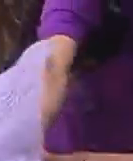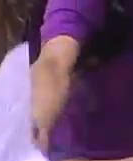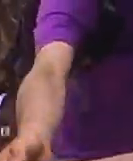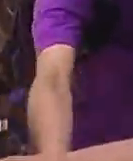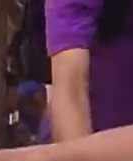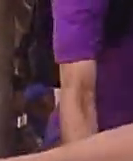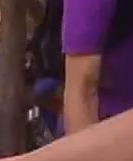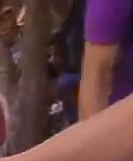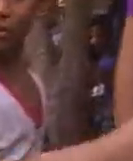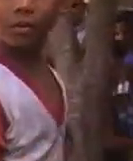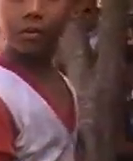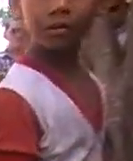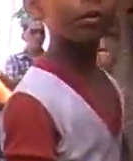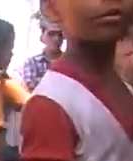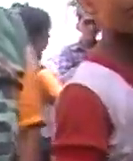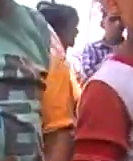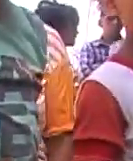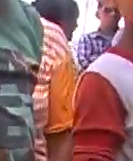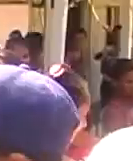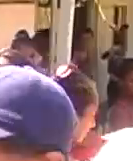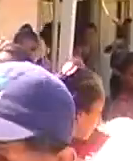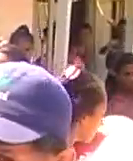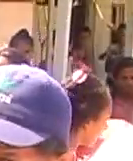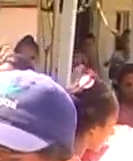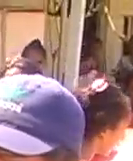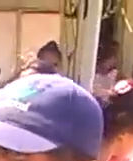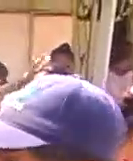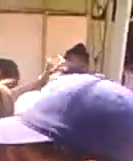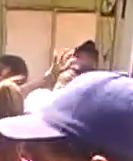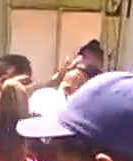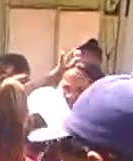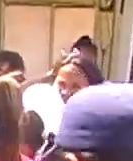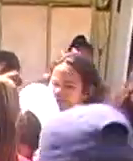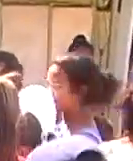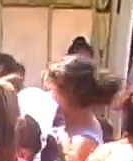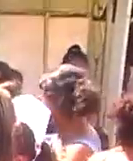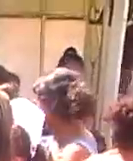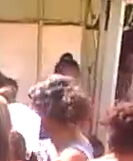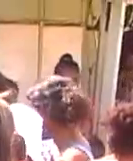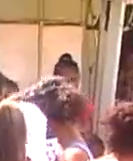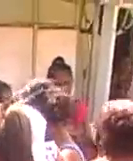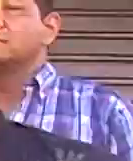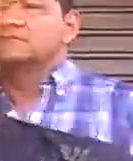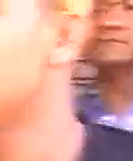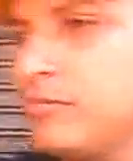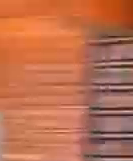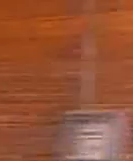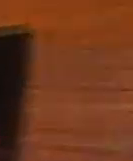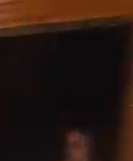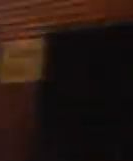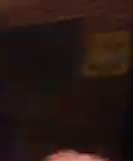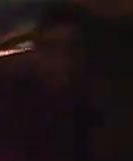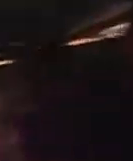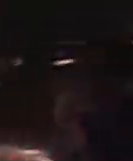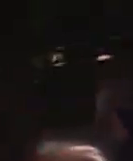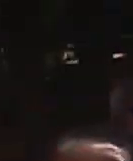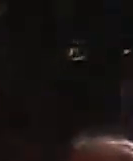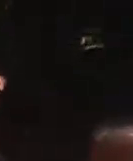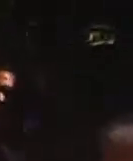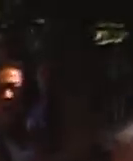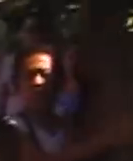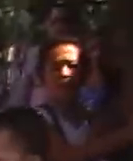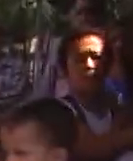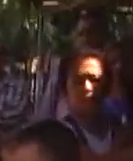Para estos pequeños la Navidad se adelantó. En esta ocasión los trabajadores soldadores hicieron las veces de Papá Noel. Dale